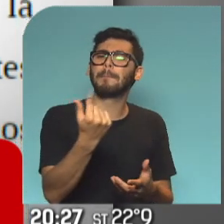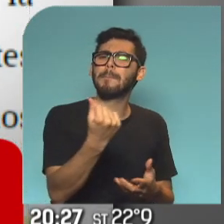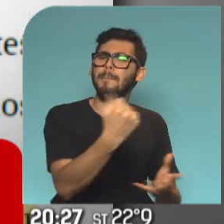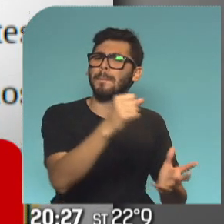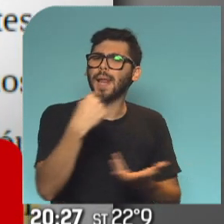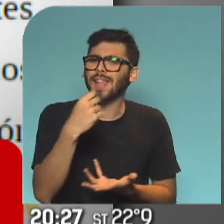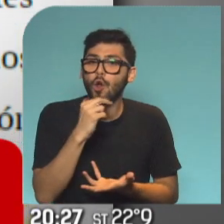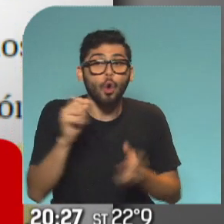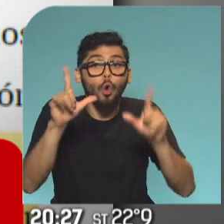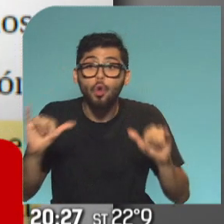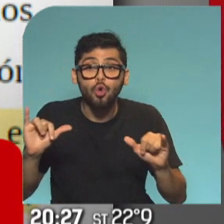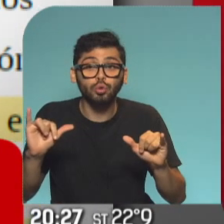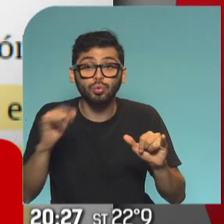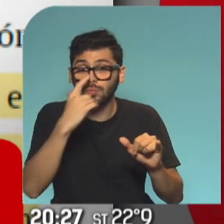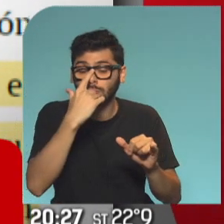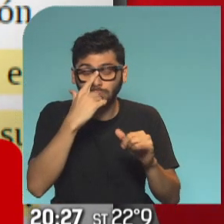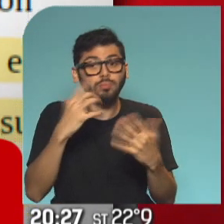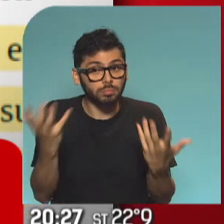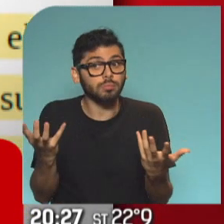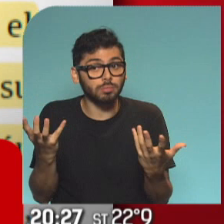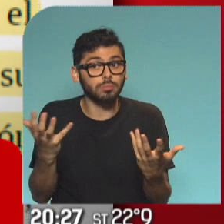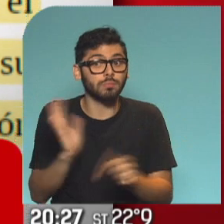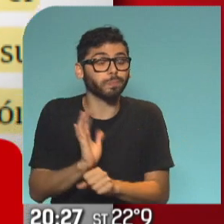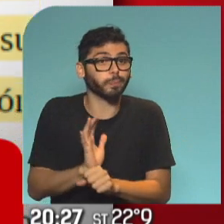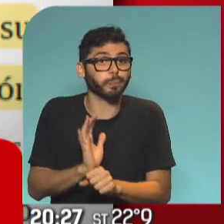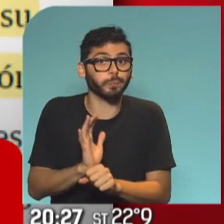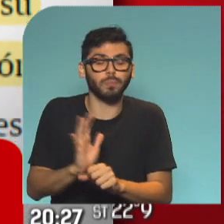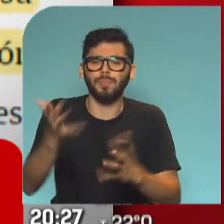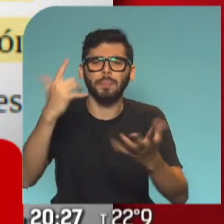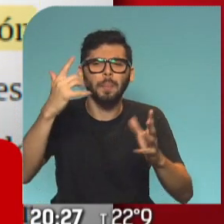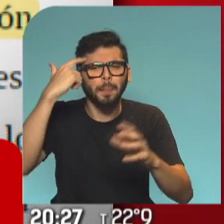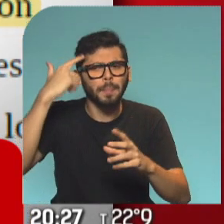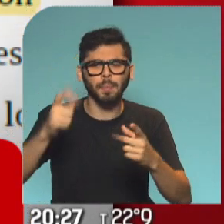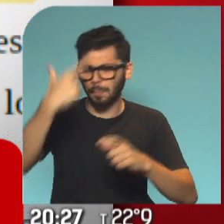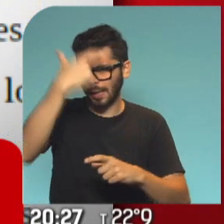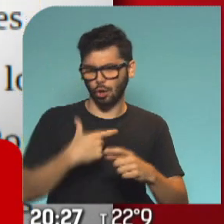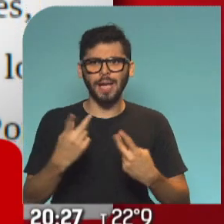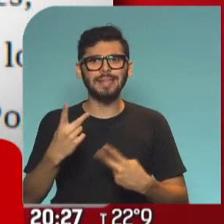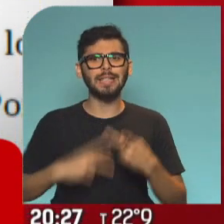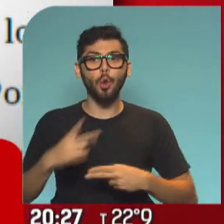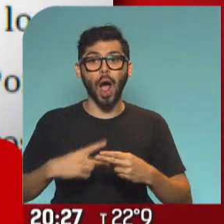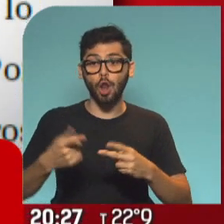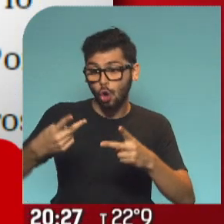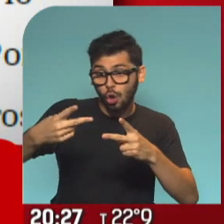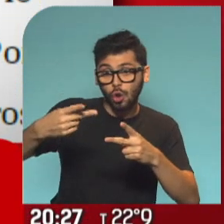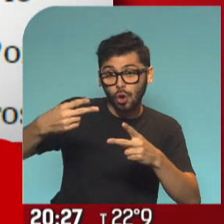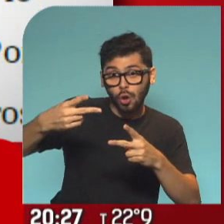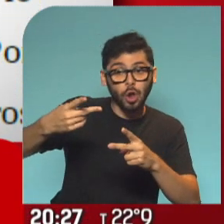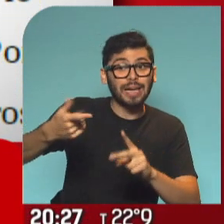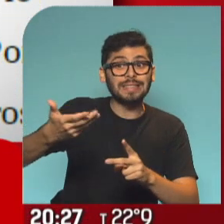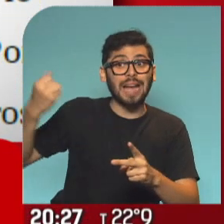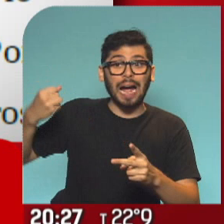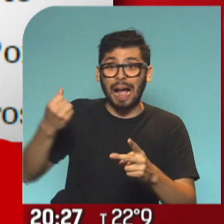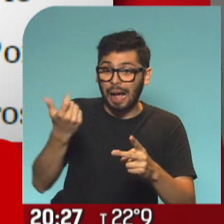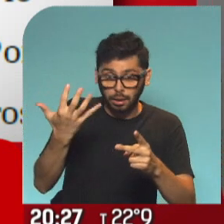ha perdido estos tres no claro porque a ver es como que a un médico les a un cirujano le quiten el bisturí le quitaron la herramienta de trabajo